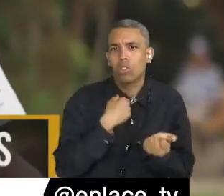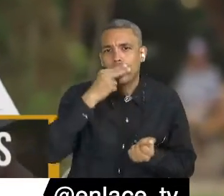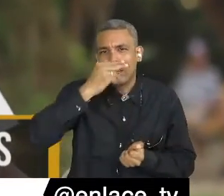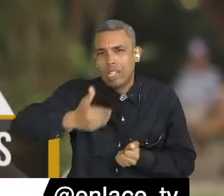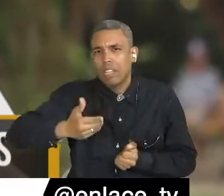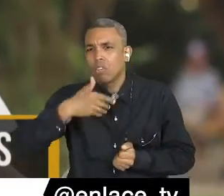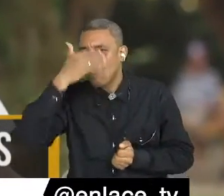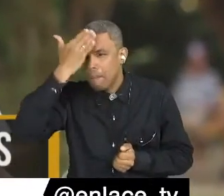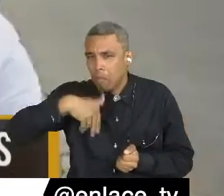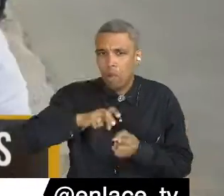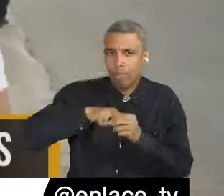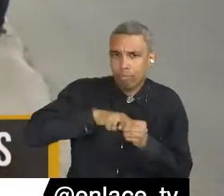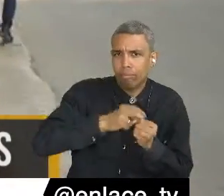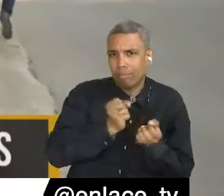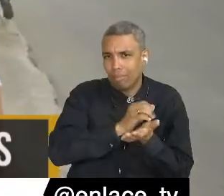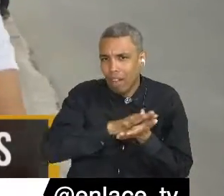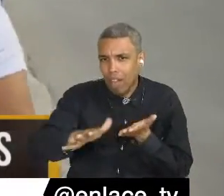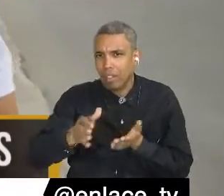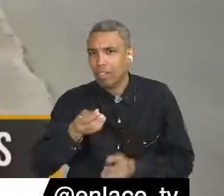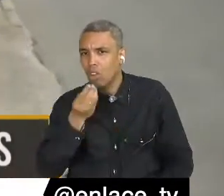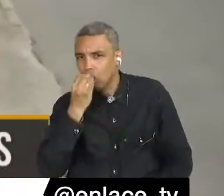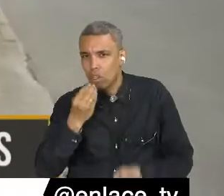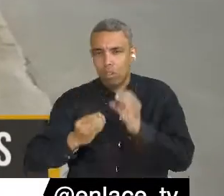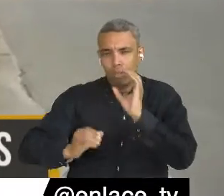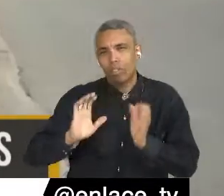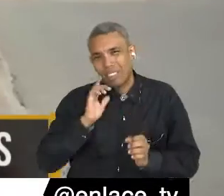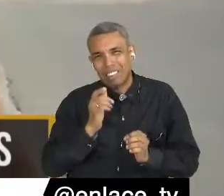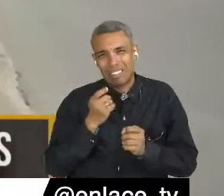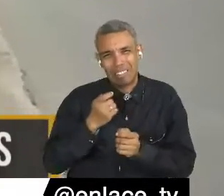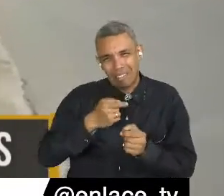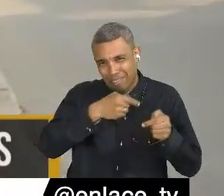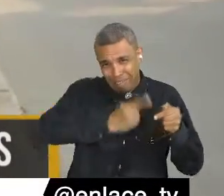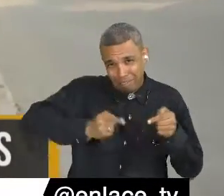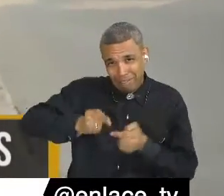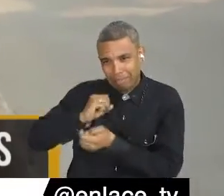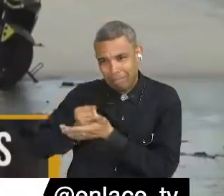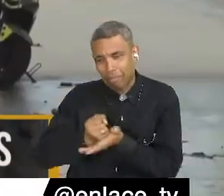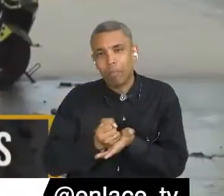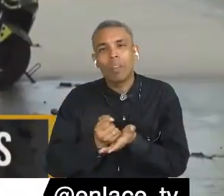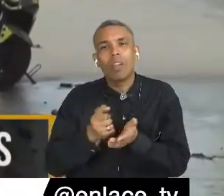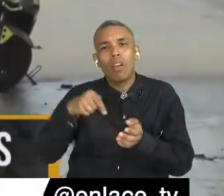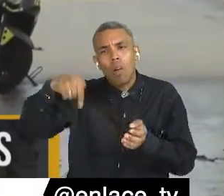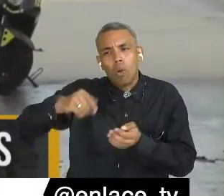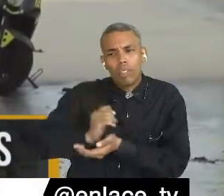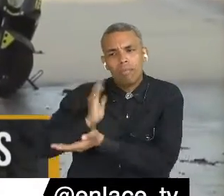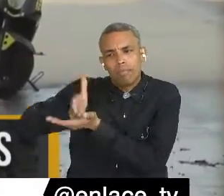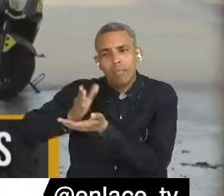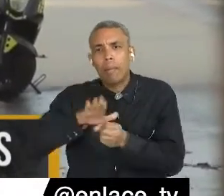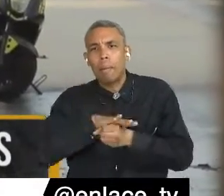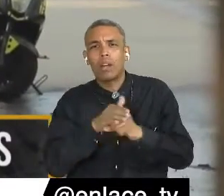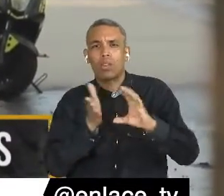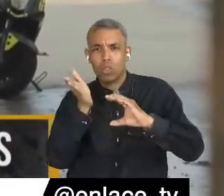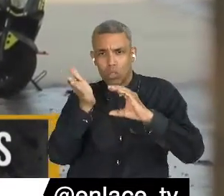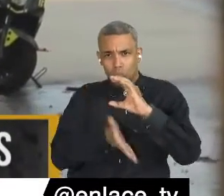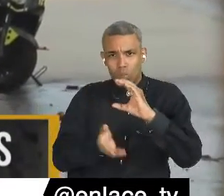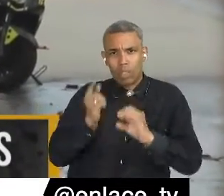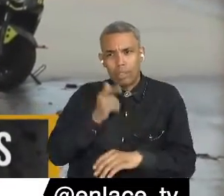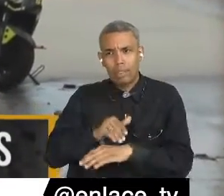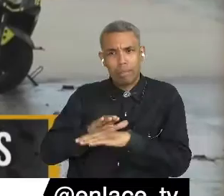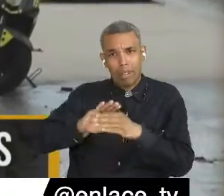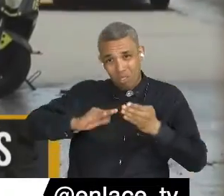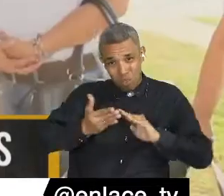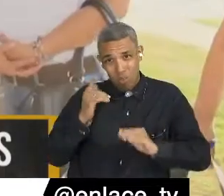lo que tiene que ver con la inversión. Hoy la campaña estuvo en el barrio El Cincuentenario, en la Comuna 4 de la ciudad, con el fin de que la comunidad estuviera al tanto de